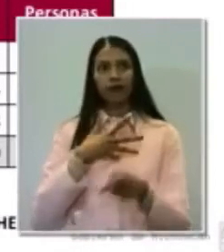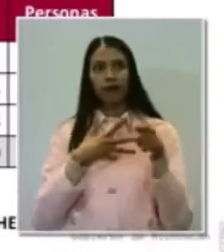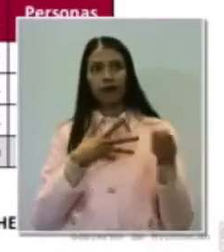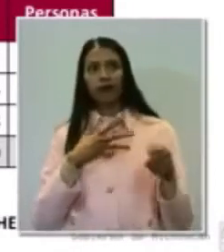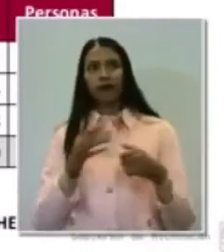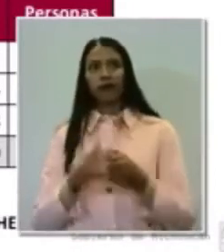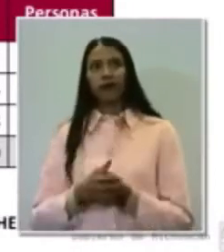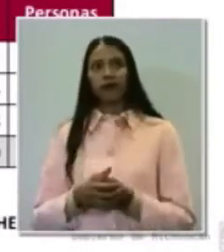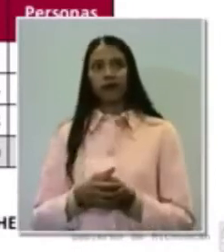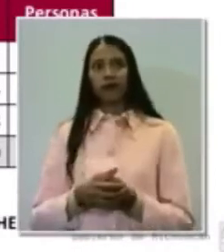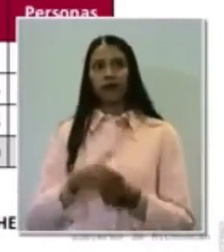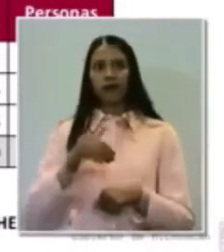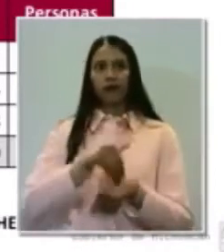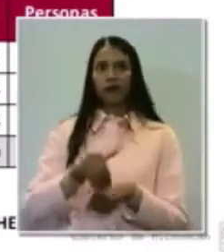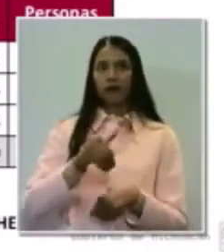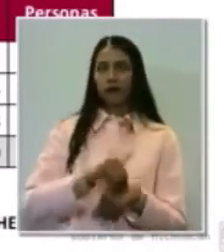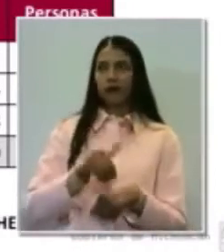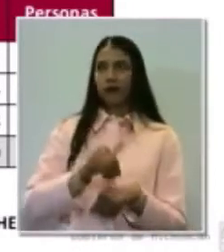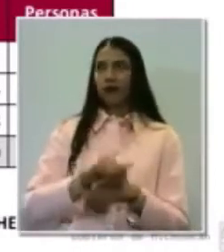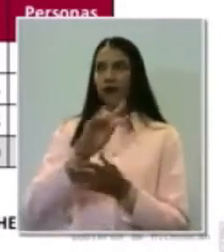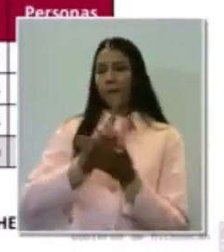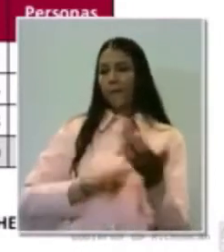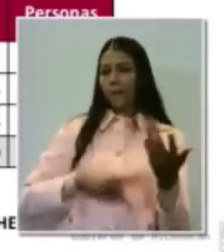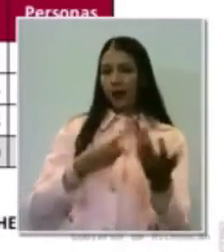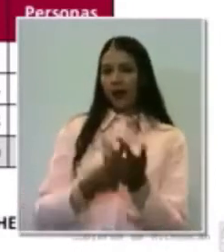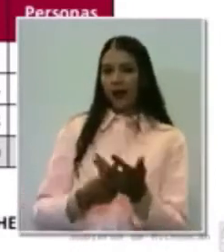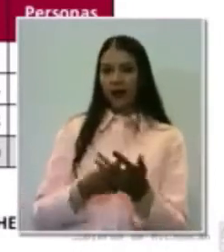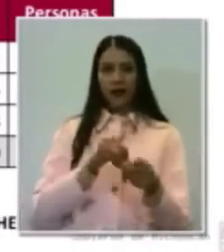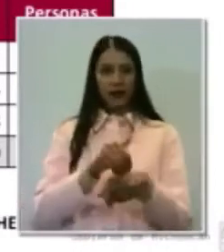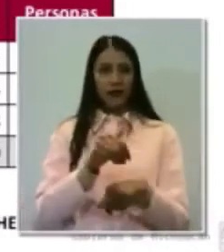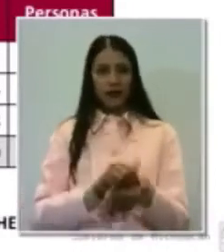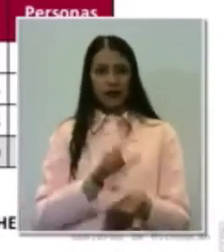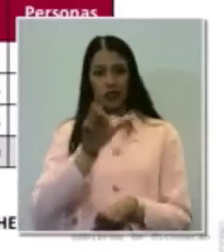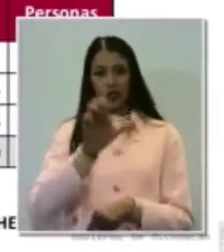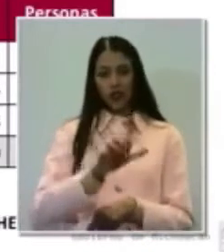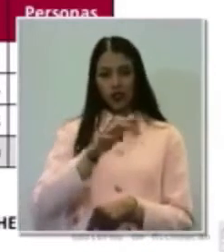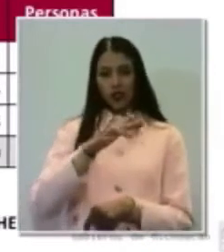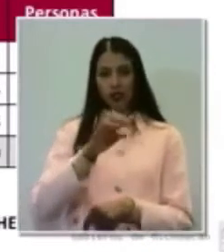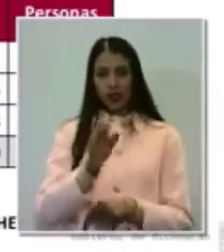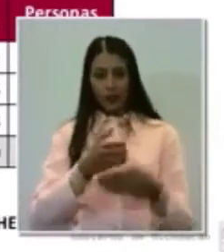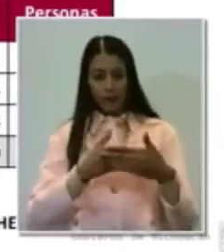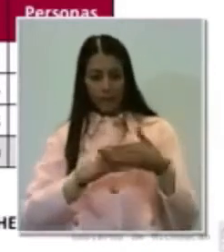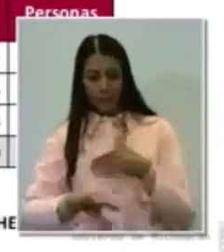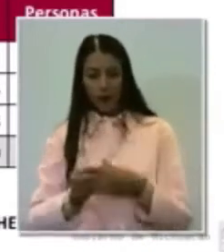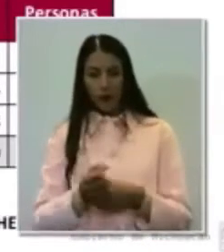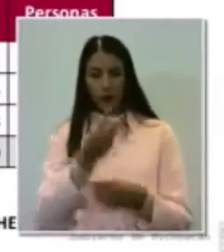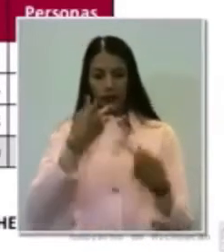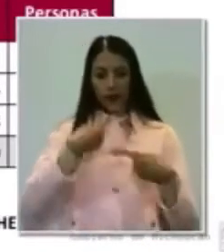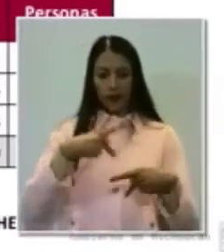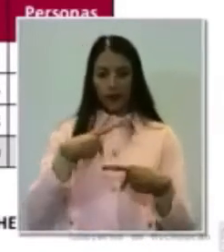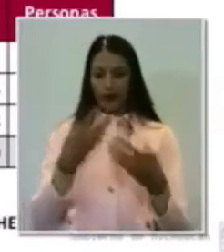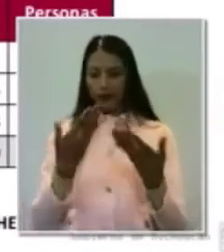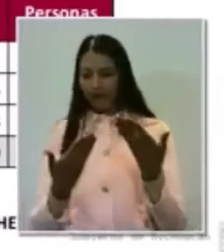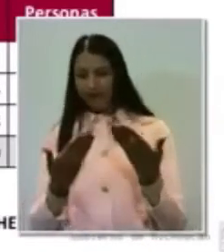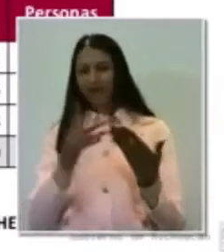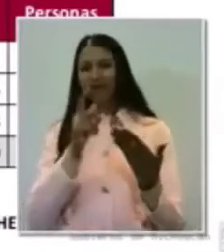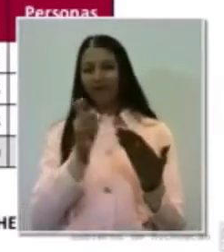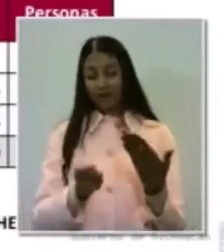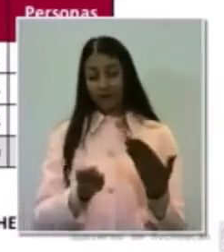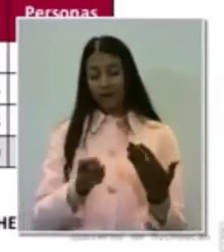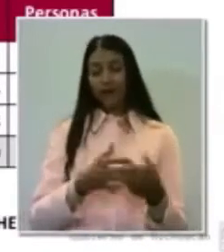el número de plazas, el número de cheques que se imprimen, el número de personas a que equivale